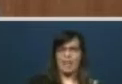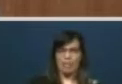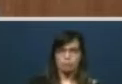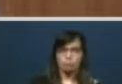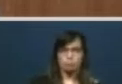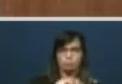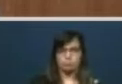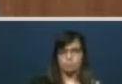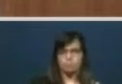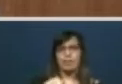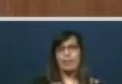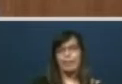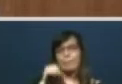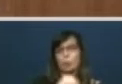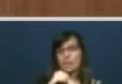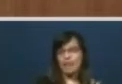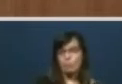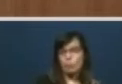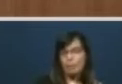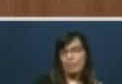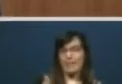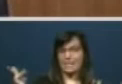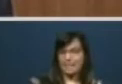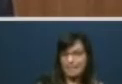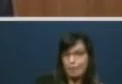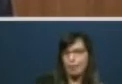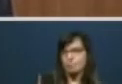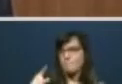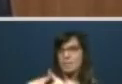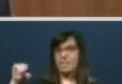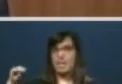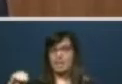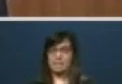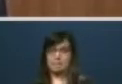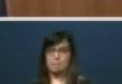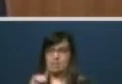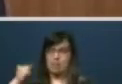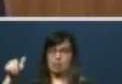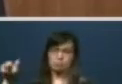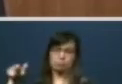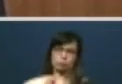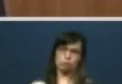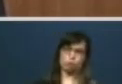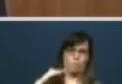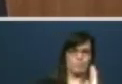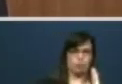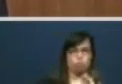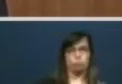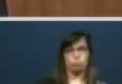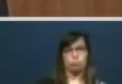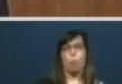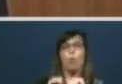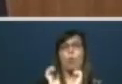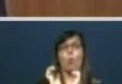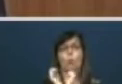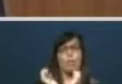grave y de riesgo de pobreza inferiores a la media nacional unicef por su parte acaba de señalar que la nuestra es una de las comunidades